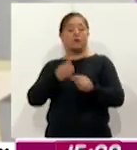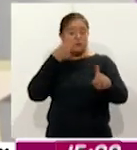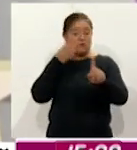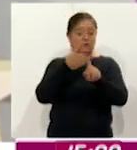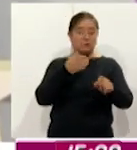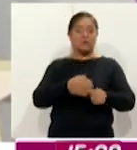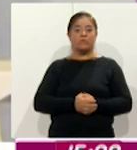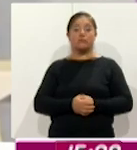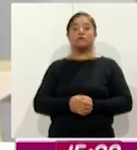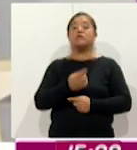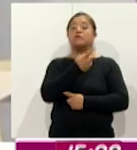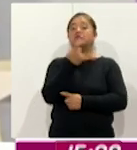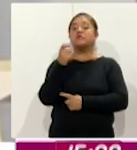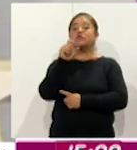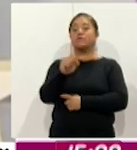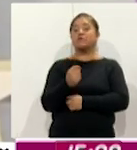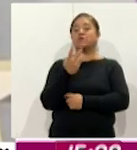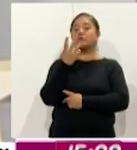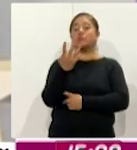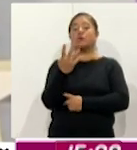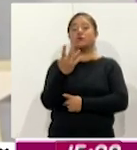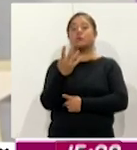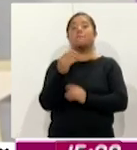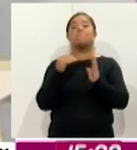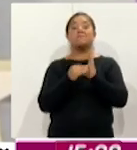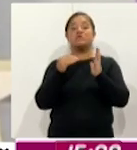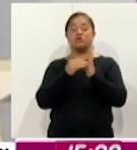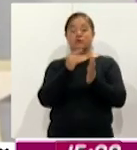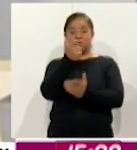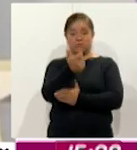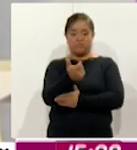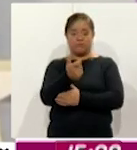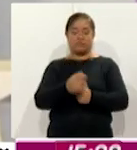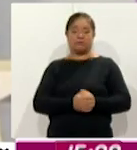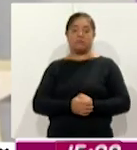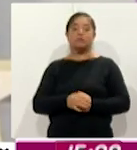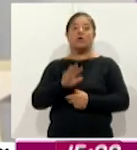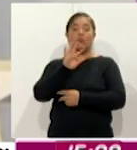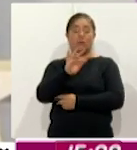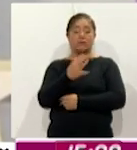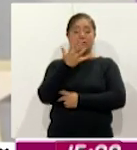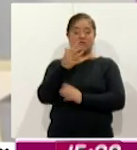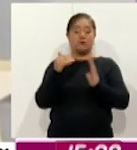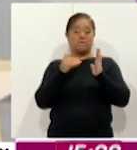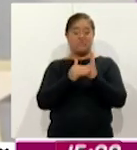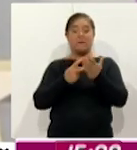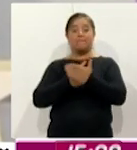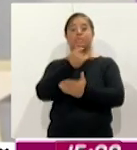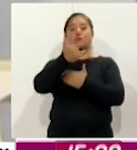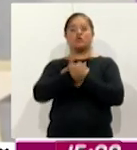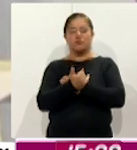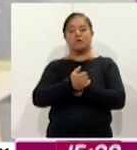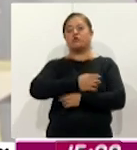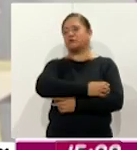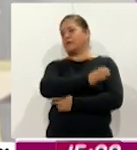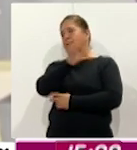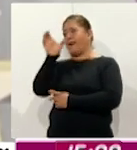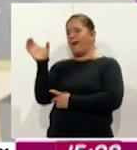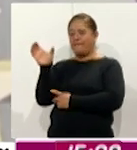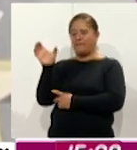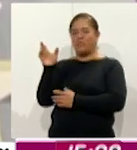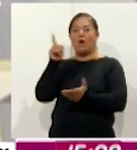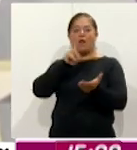más de 124 millones de pesos a 45 mil proyectos productivos